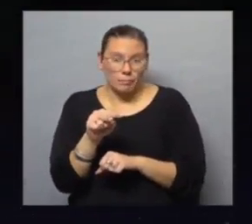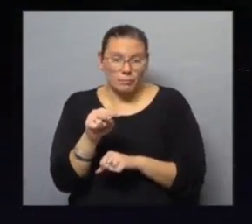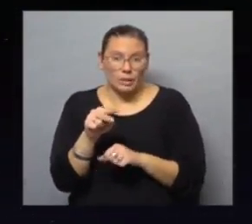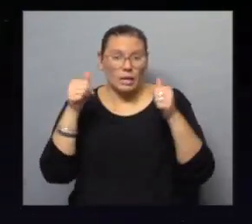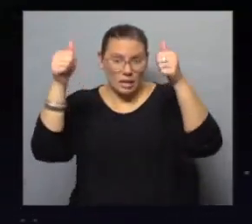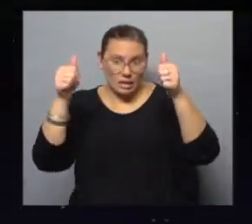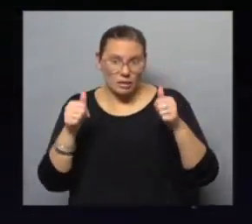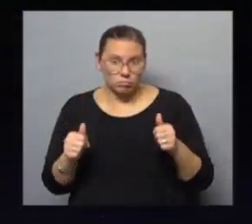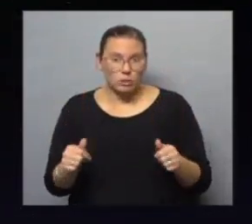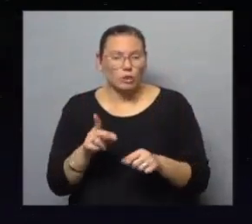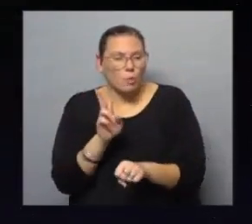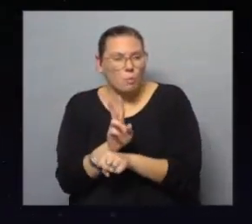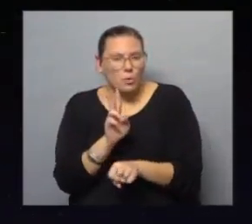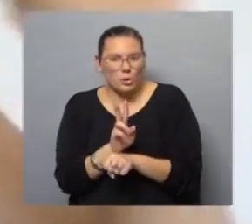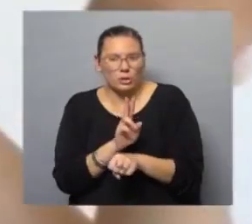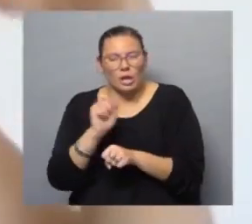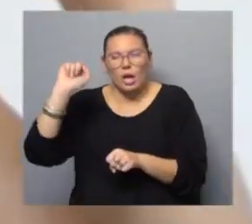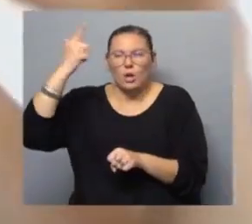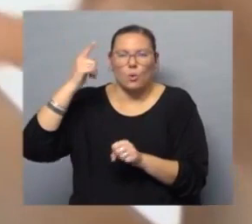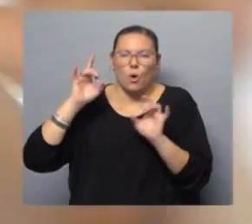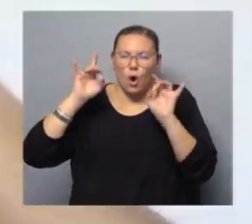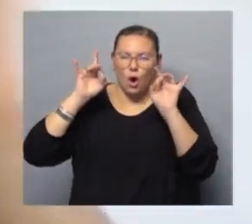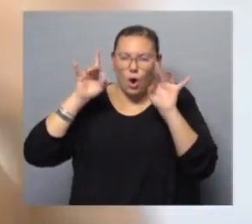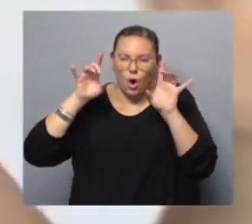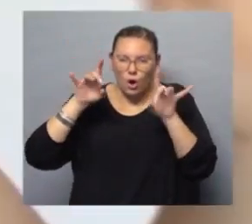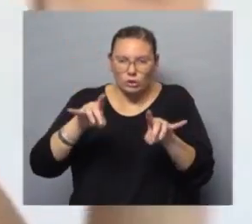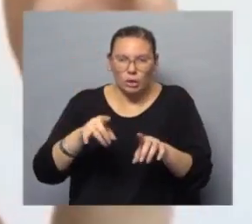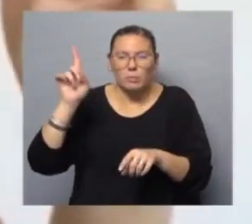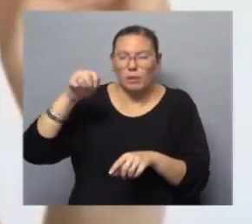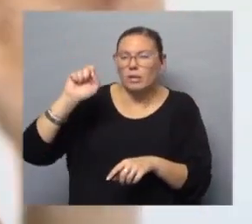póster, esto le protege, ¿no?, de la luz contaminante que viene